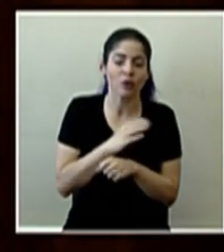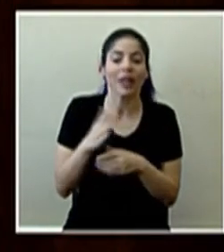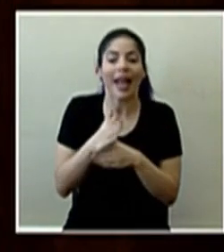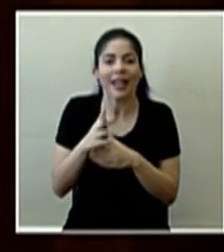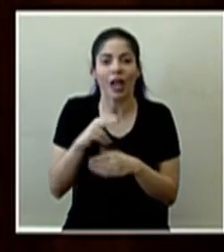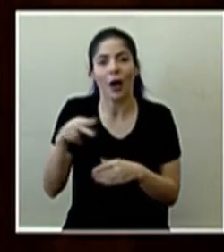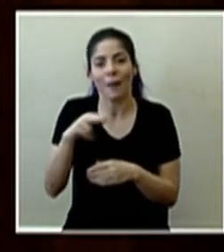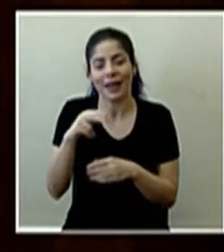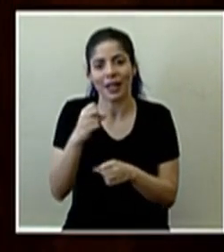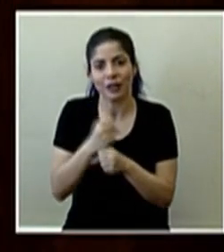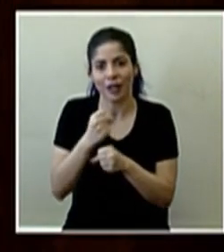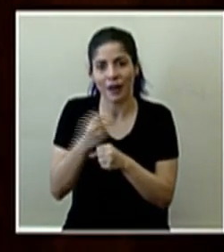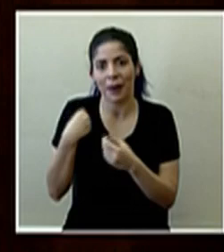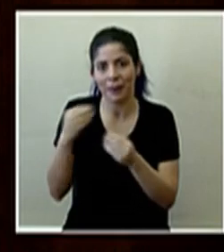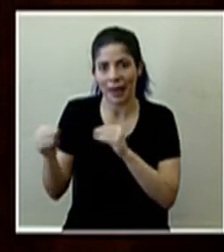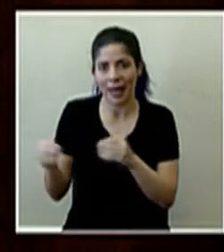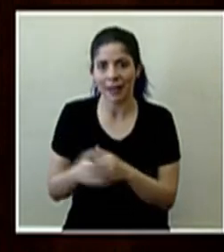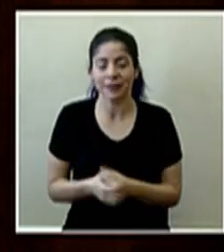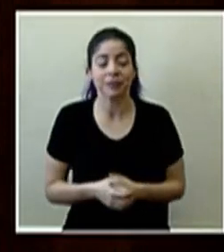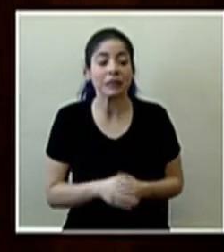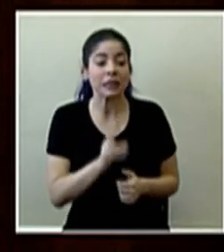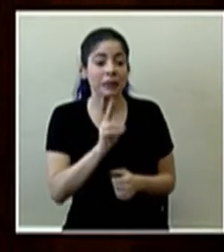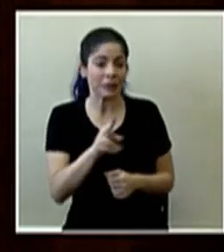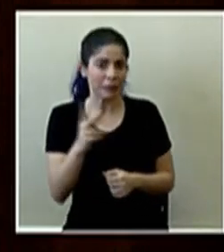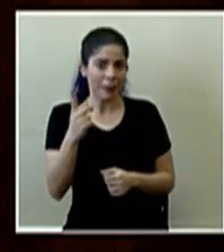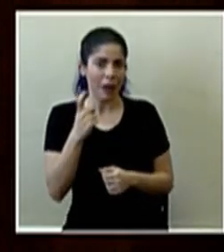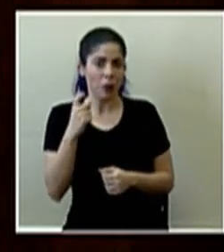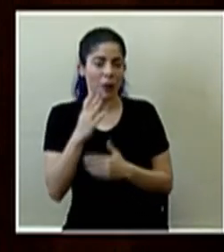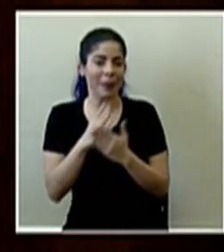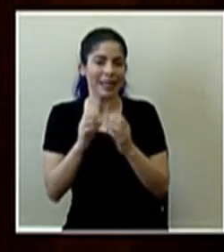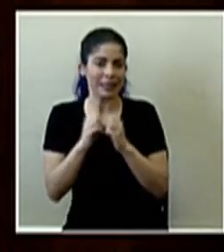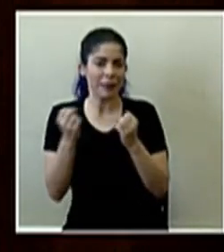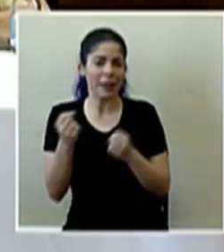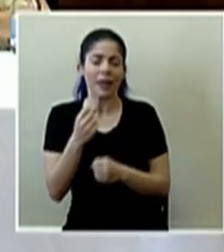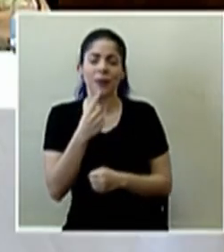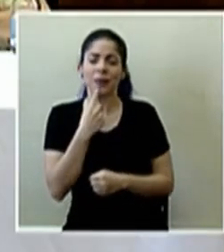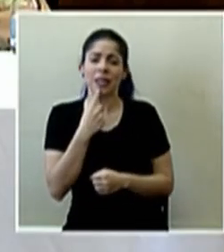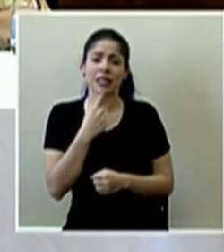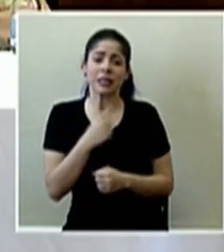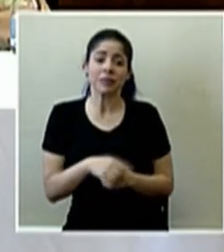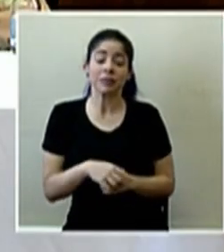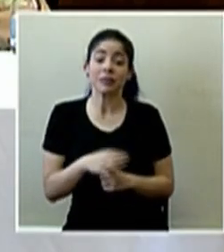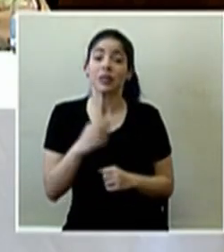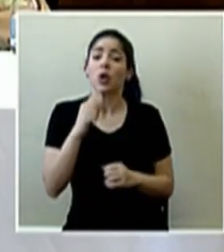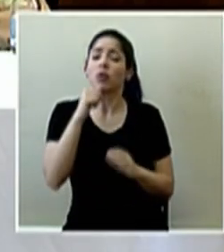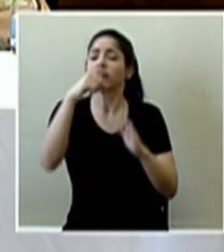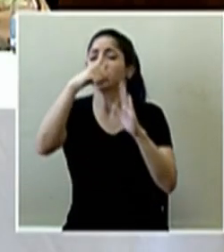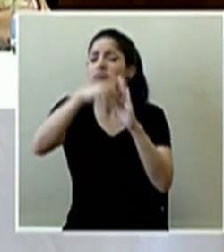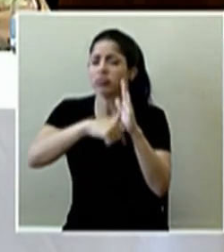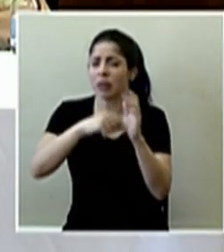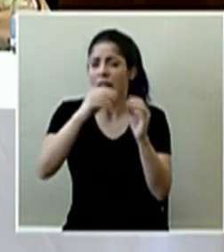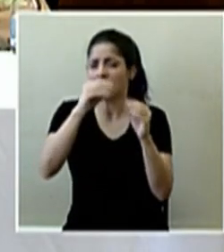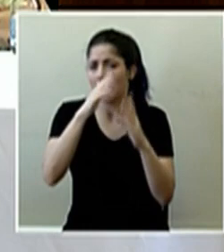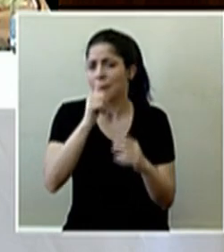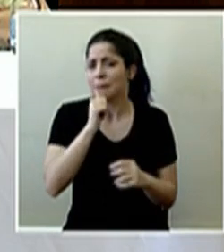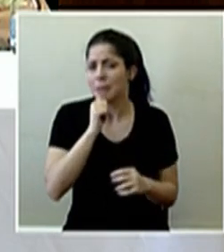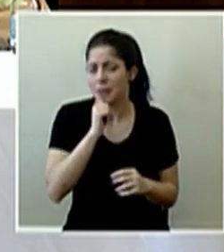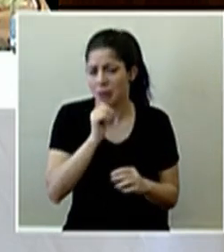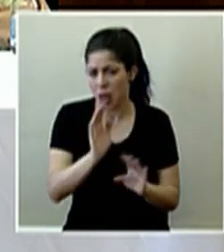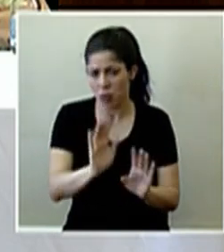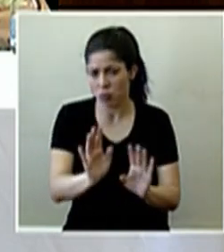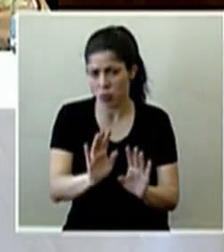entre colegas. En la misma línea, las consultas del semanario nos consulta, sin entrar en detalles de los datos privados